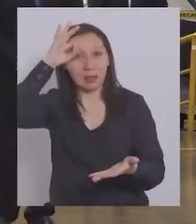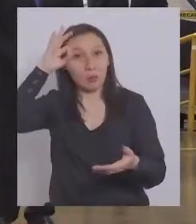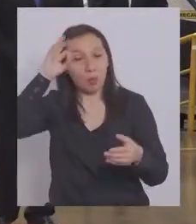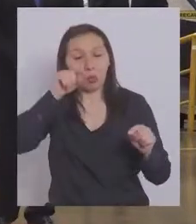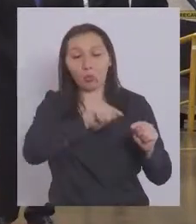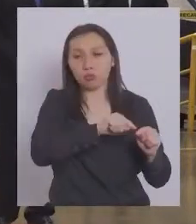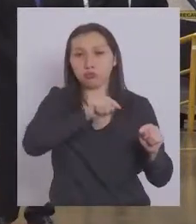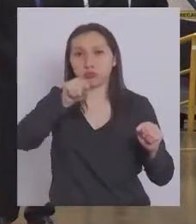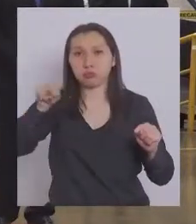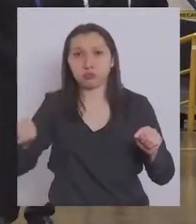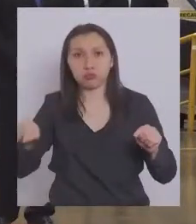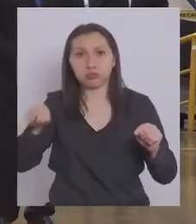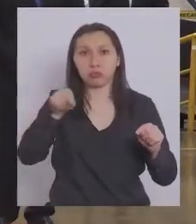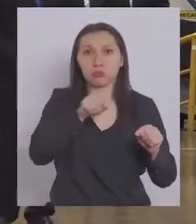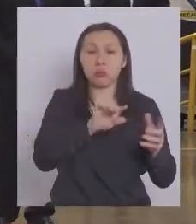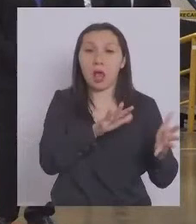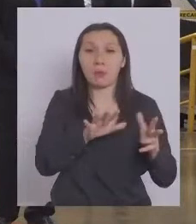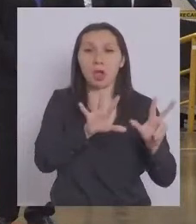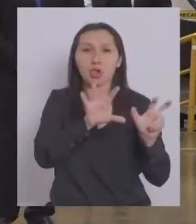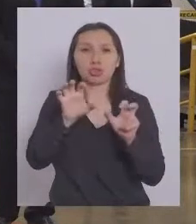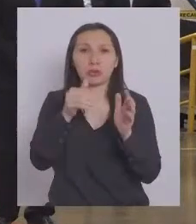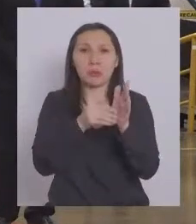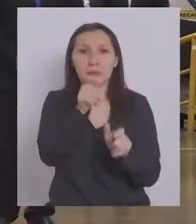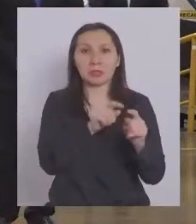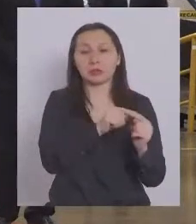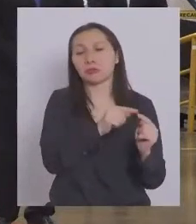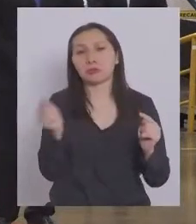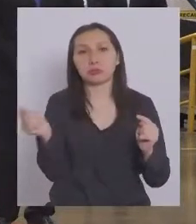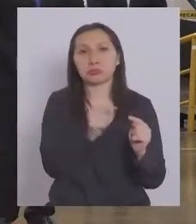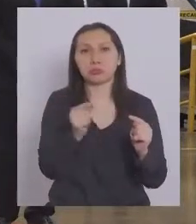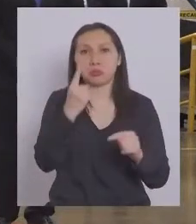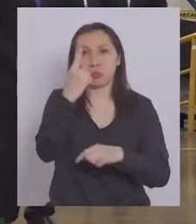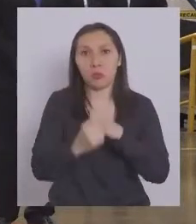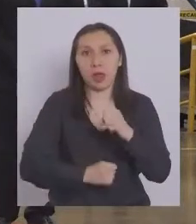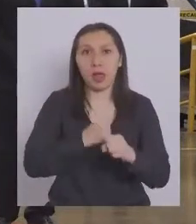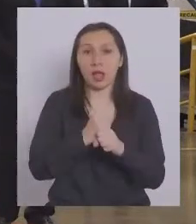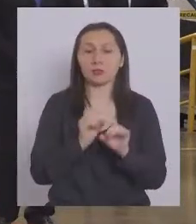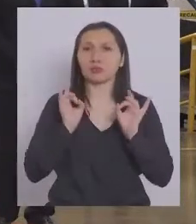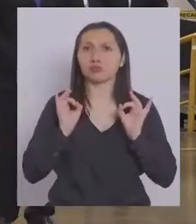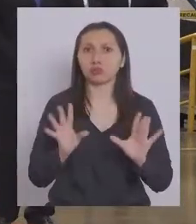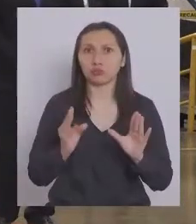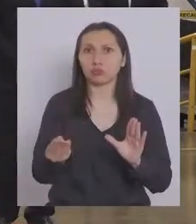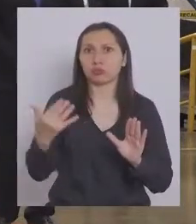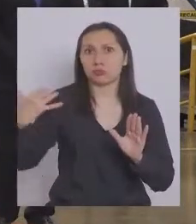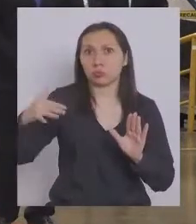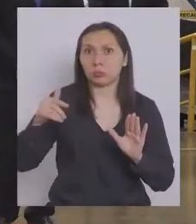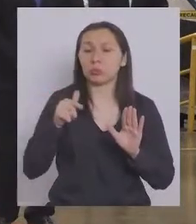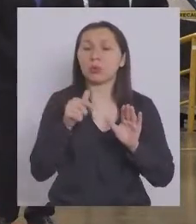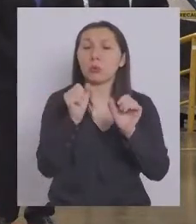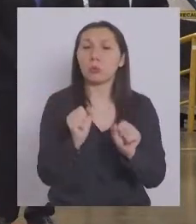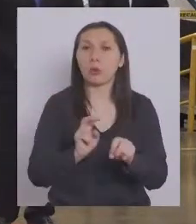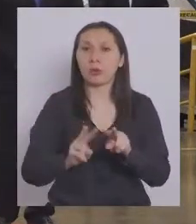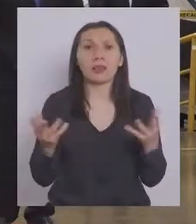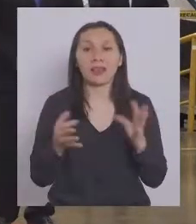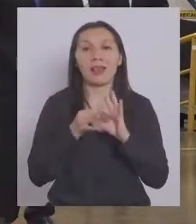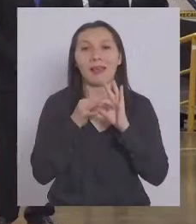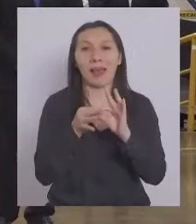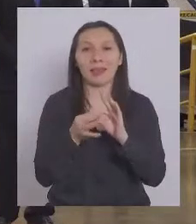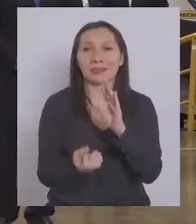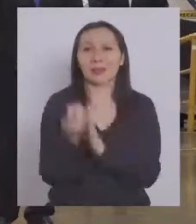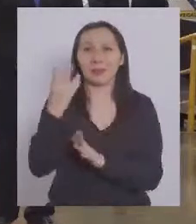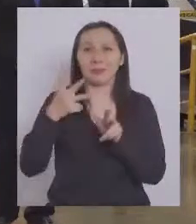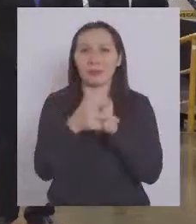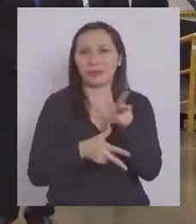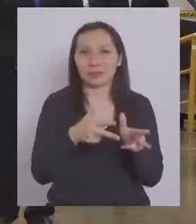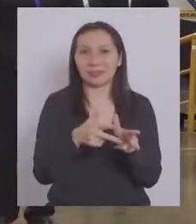a movilizar quizás 800.000 pasajeros al año, es un hito que se puede hacer gracias a estos trenes y gracias a